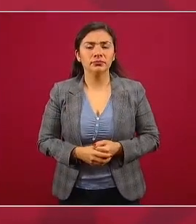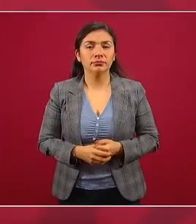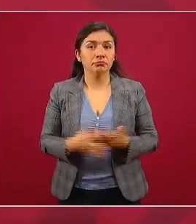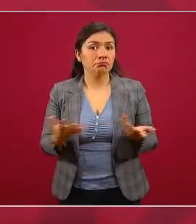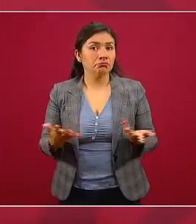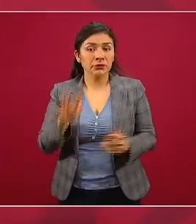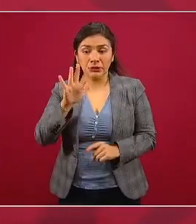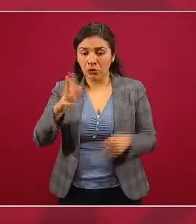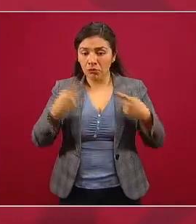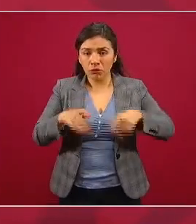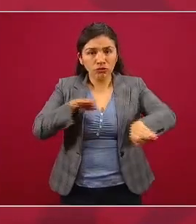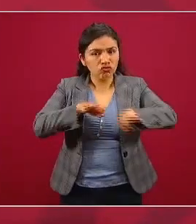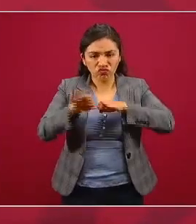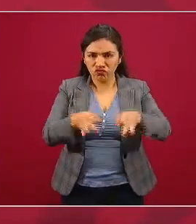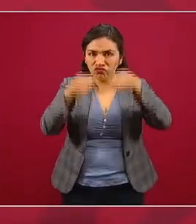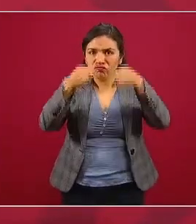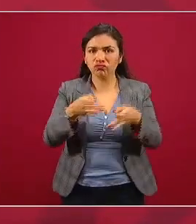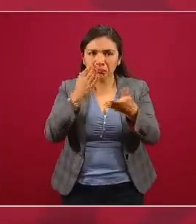servidores públicos